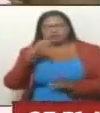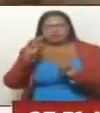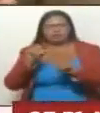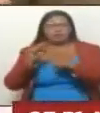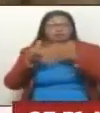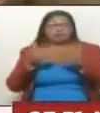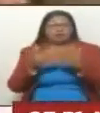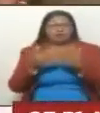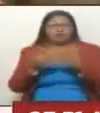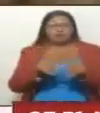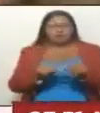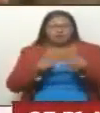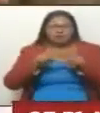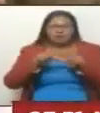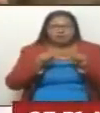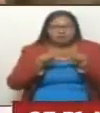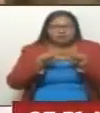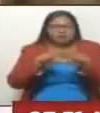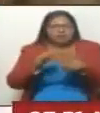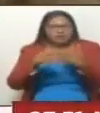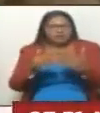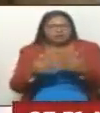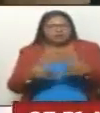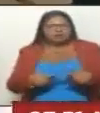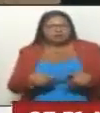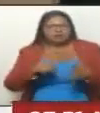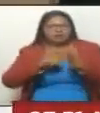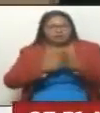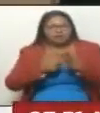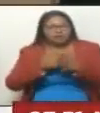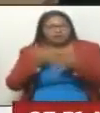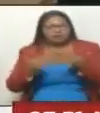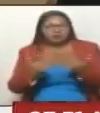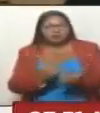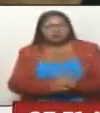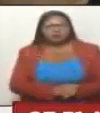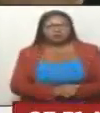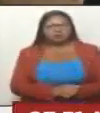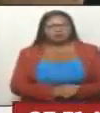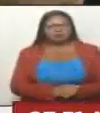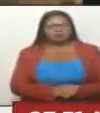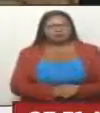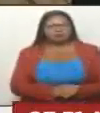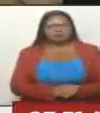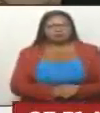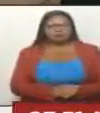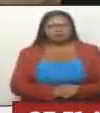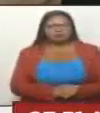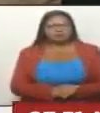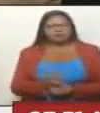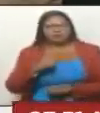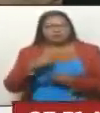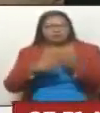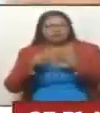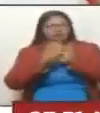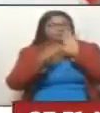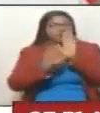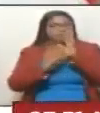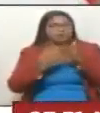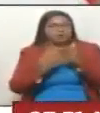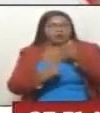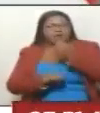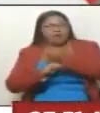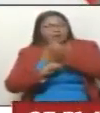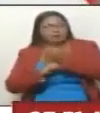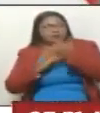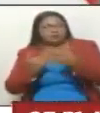siendo, tratando, forzando, sí, por allí de socavar las bases constitucionales de la Constitución.